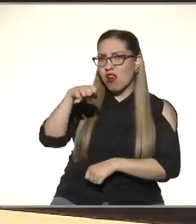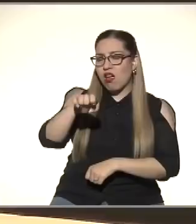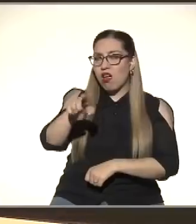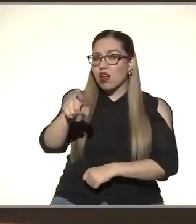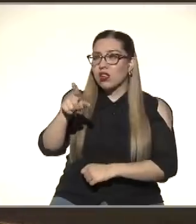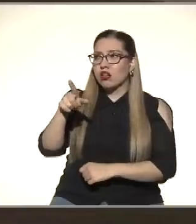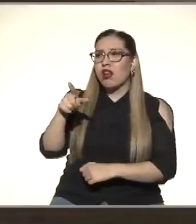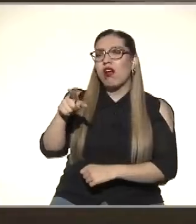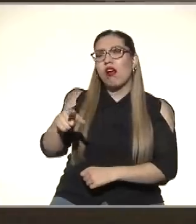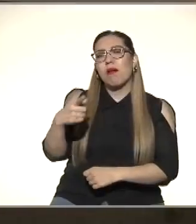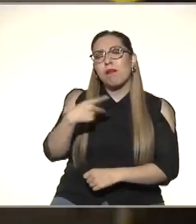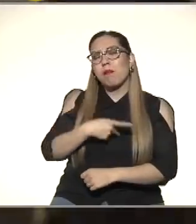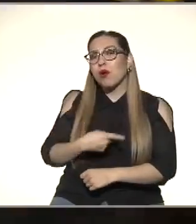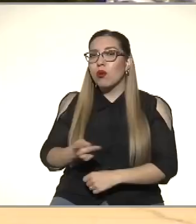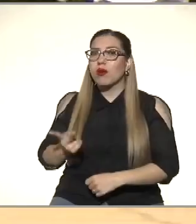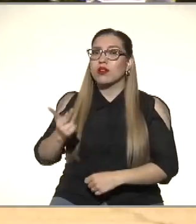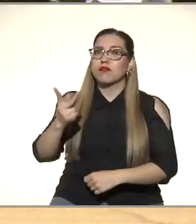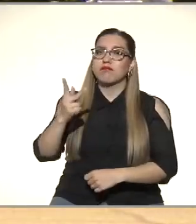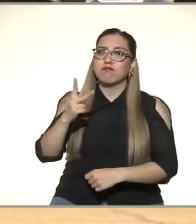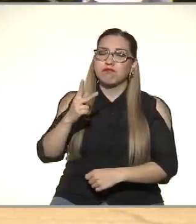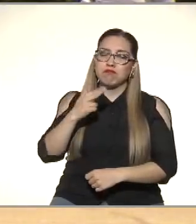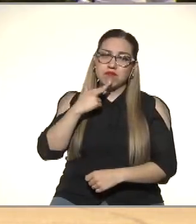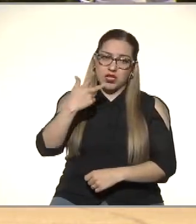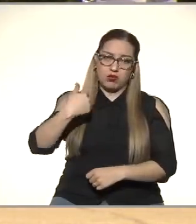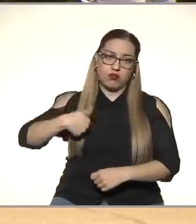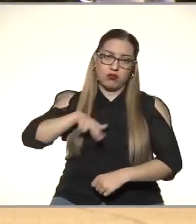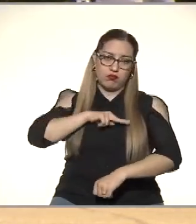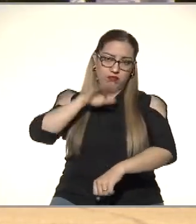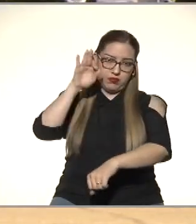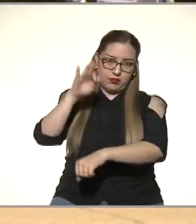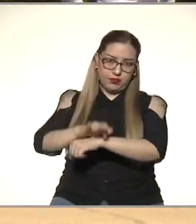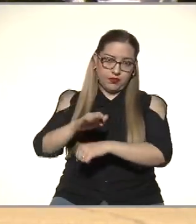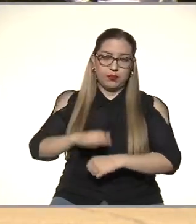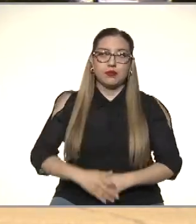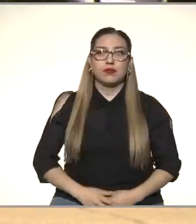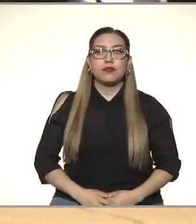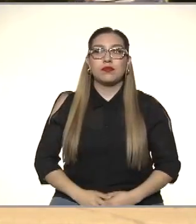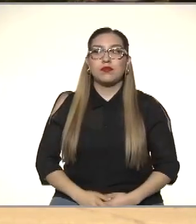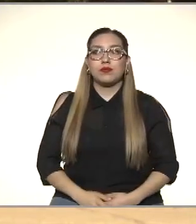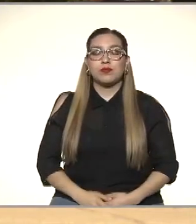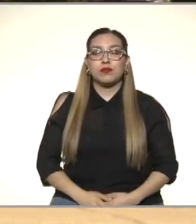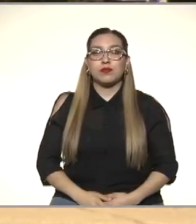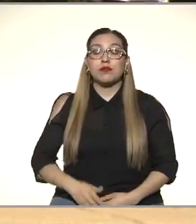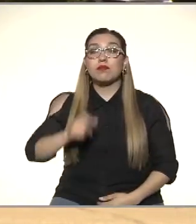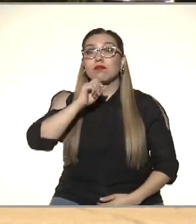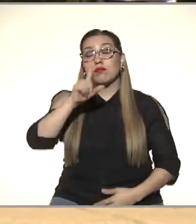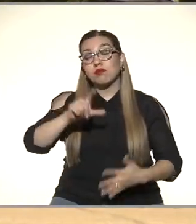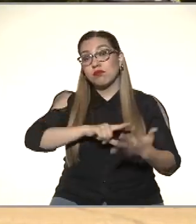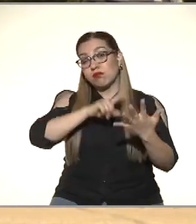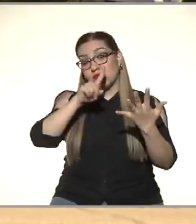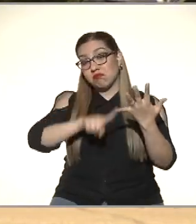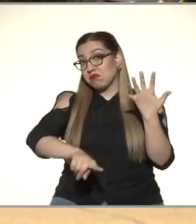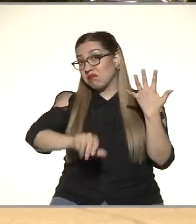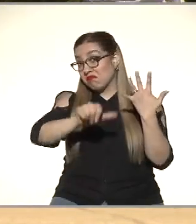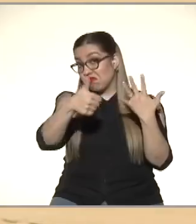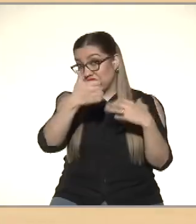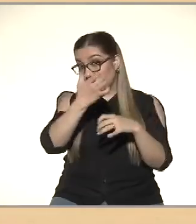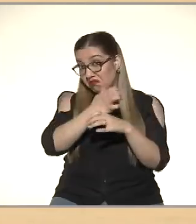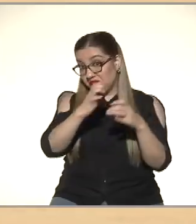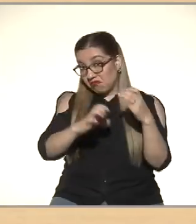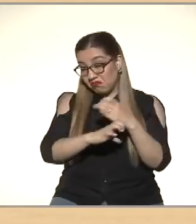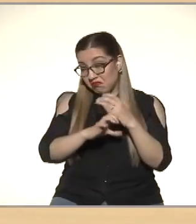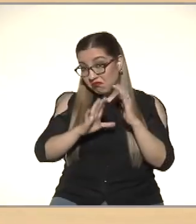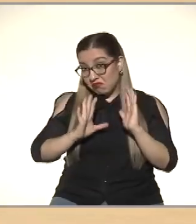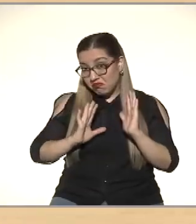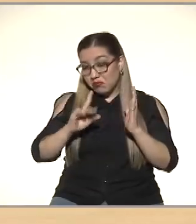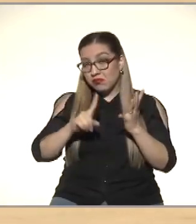desamparado que dan por hecho que su tarea es defenderle. Y finalmente, otra alternativa frecuente es cuando